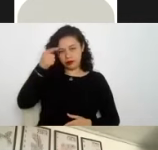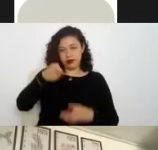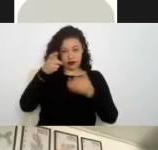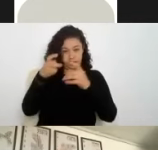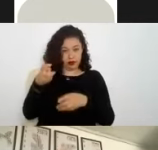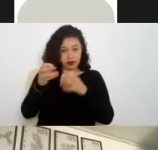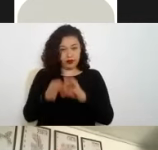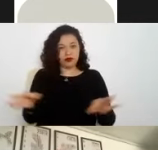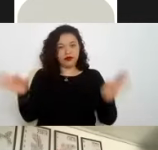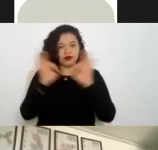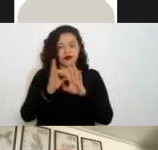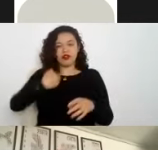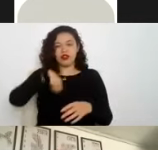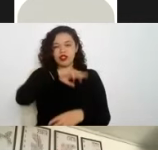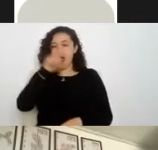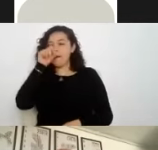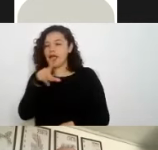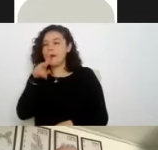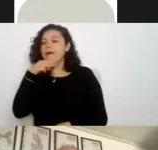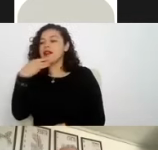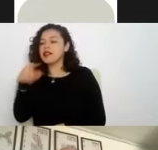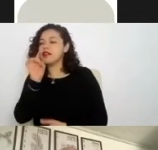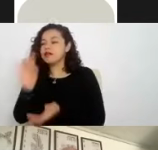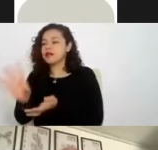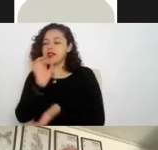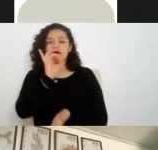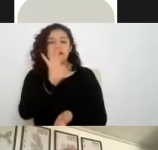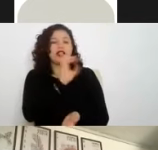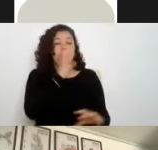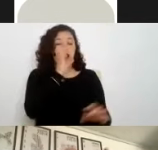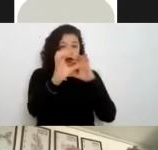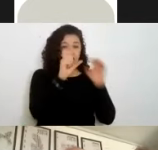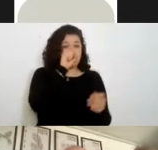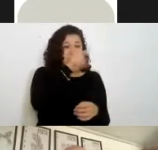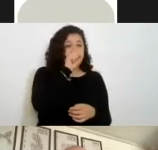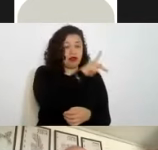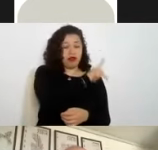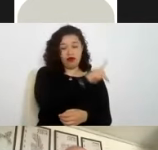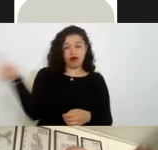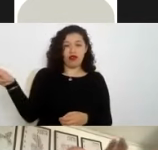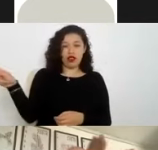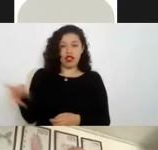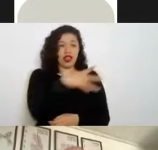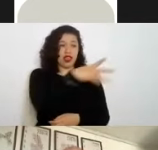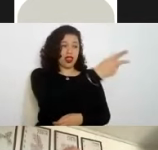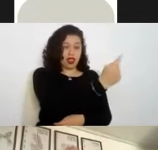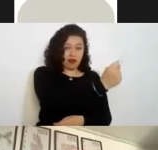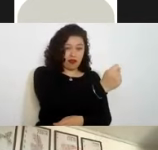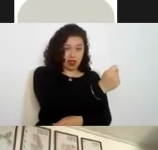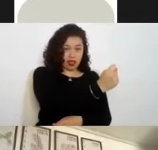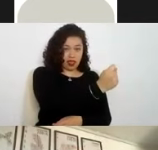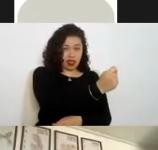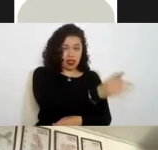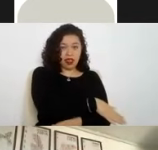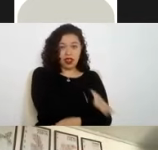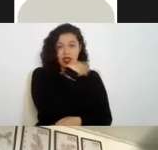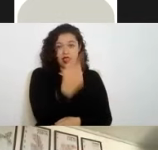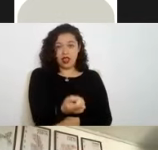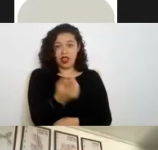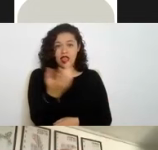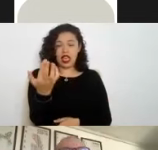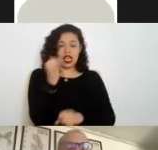no podemos dirigir el mismo mensaje en todos los canales de comunicación. No es lo mismo un spot en tele que un spot o un anuncio en